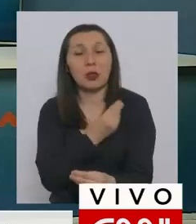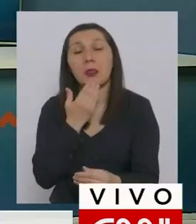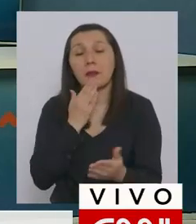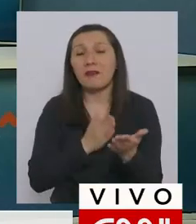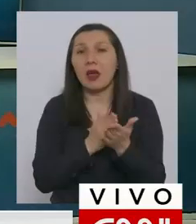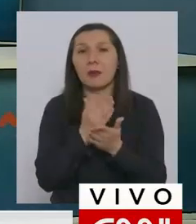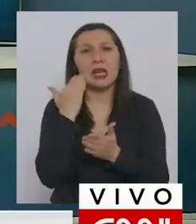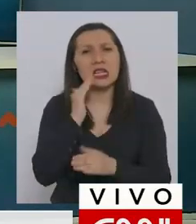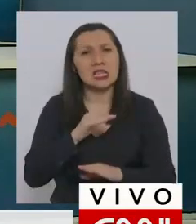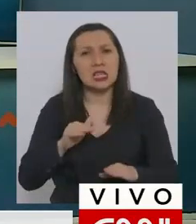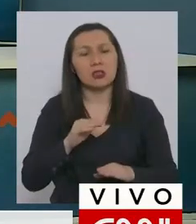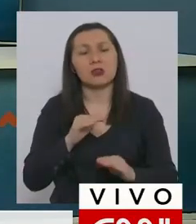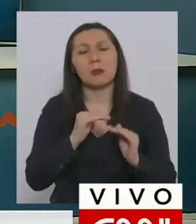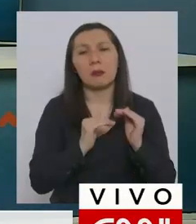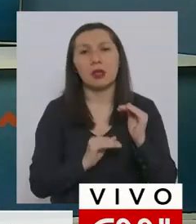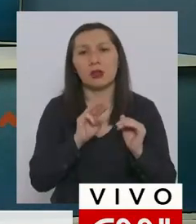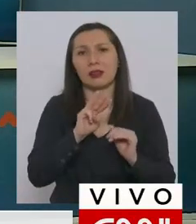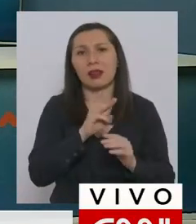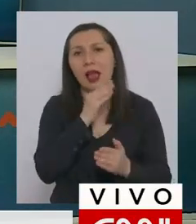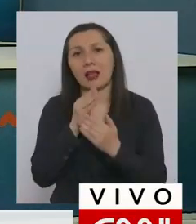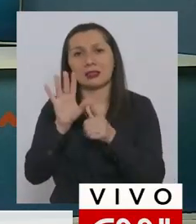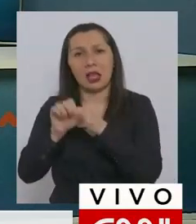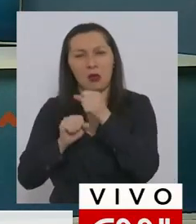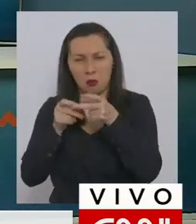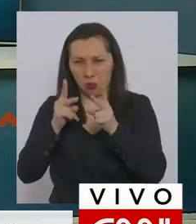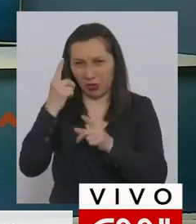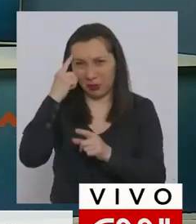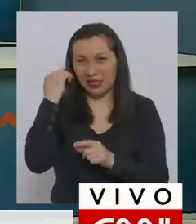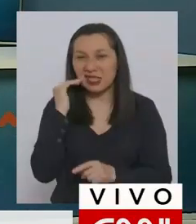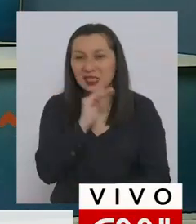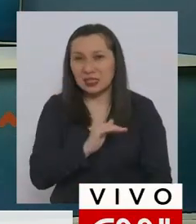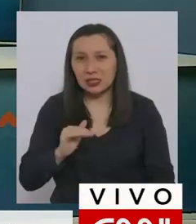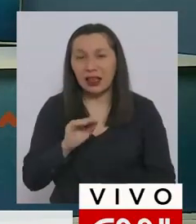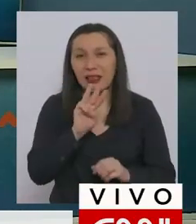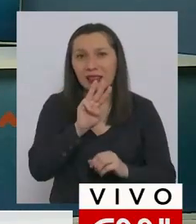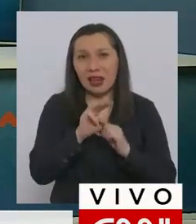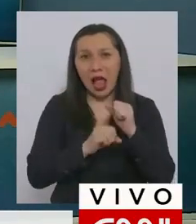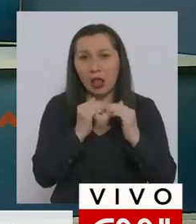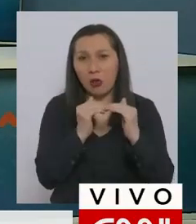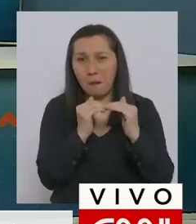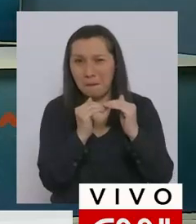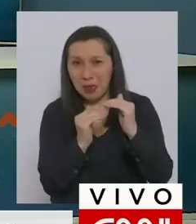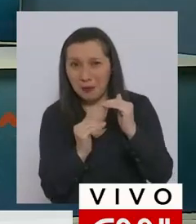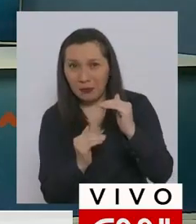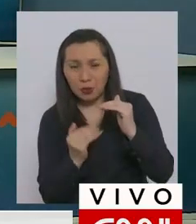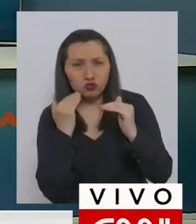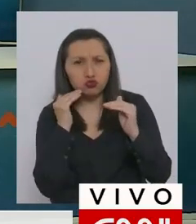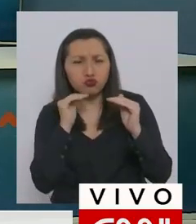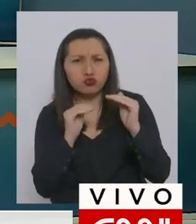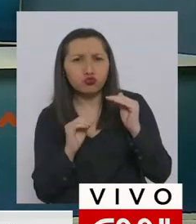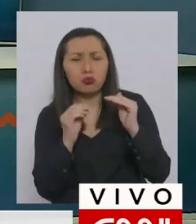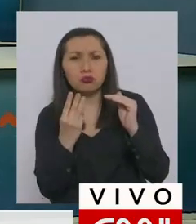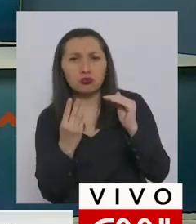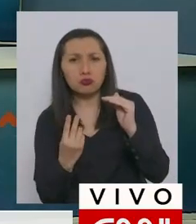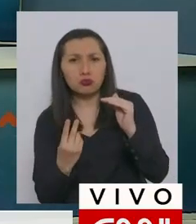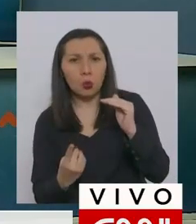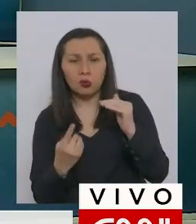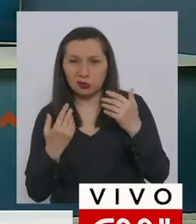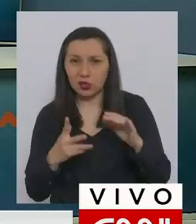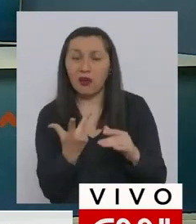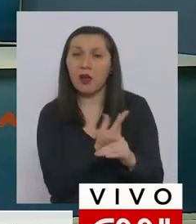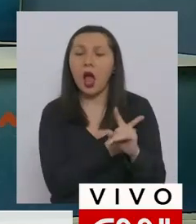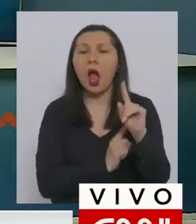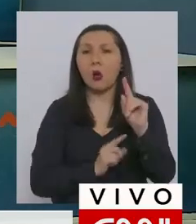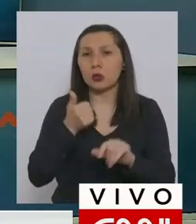se constituyó el CABEI, el nuevo CABEI. Algunas personas cambiaron, hubo cambio en la presidencia del